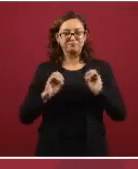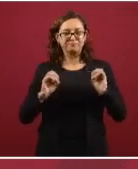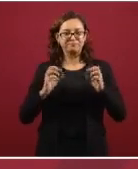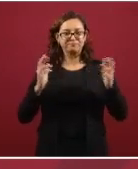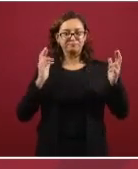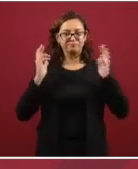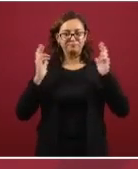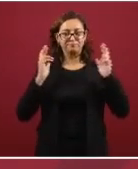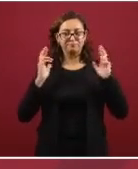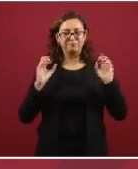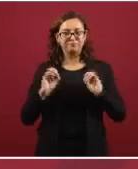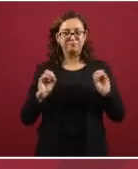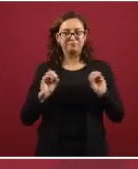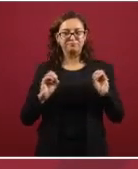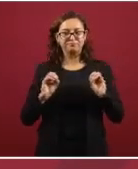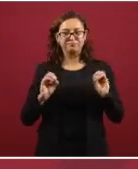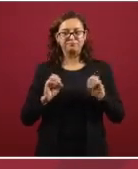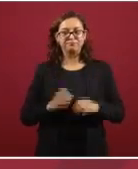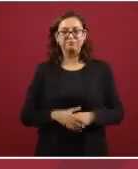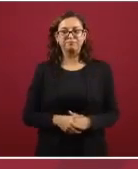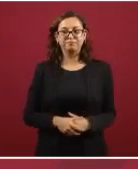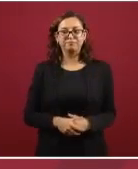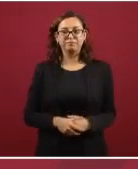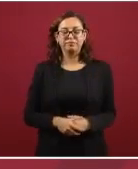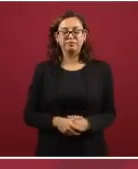a iniciar ahora más temprano.